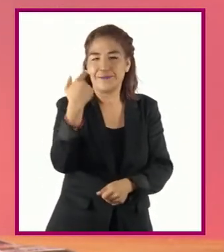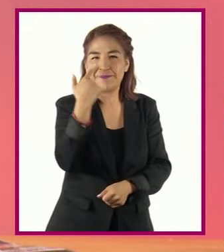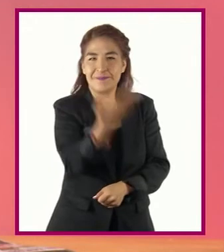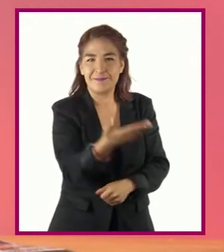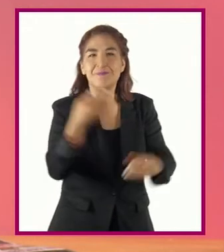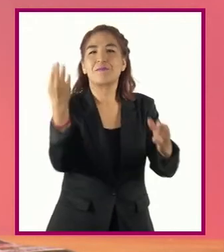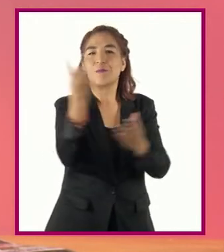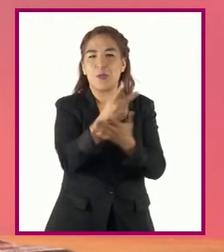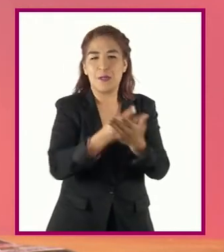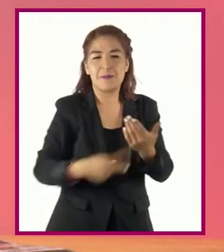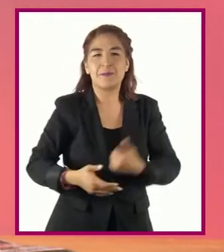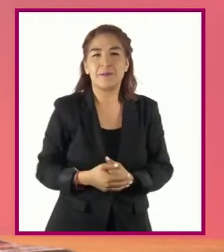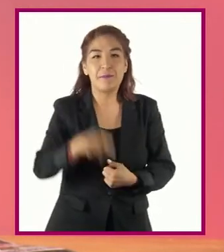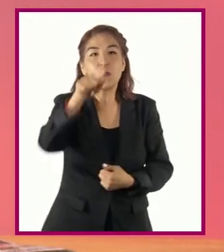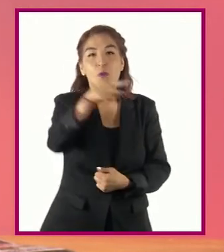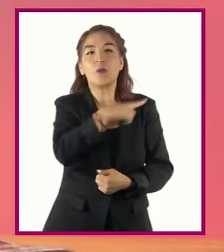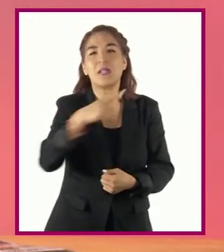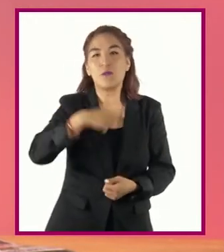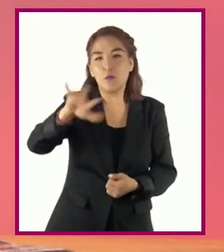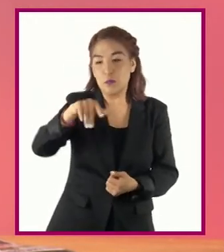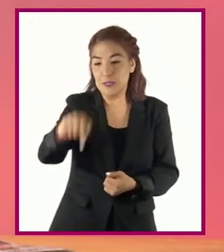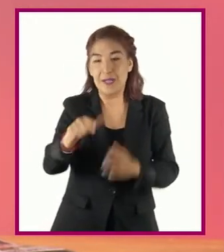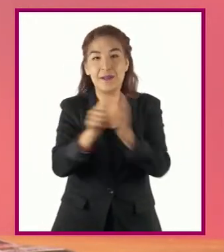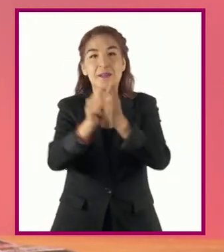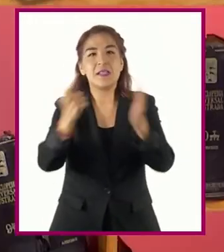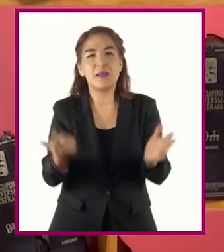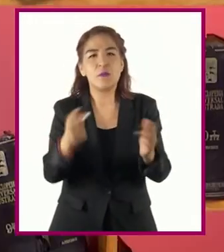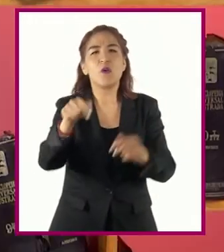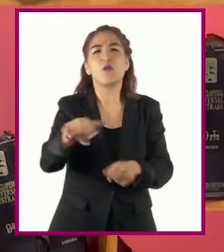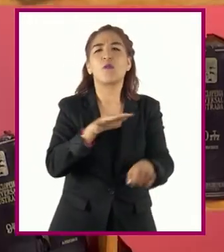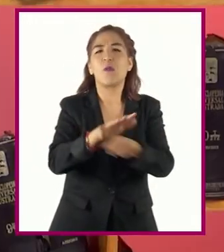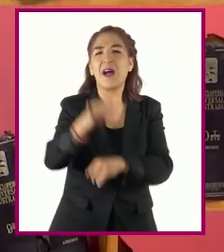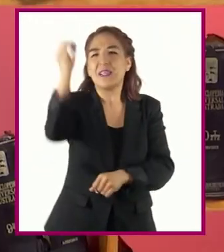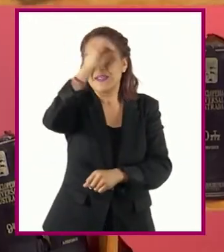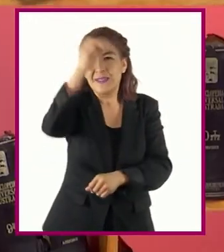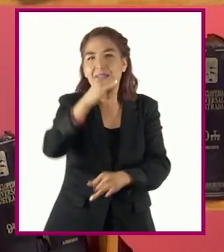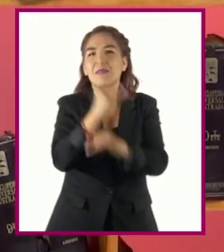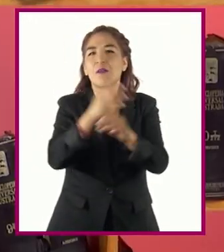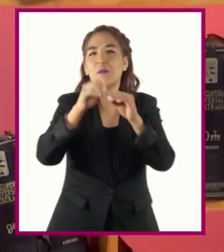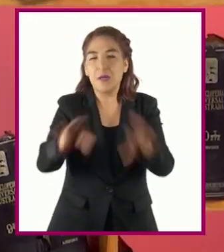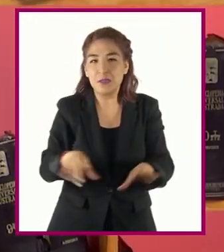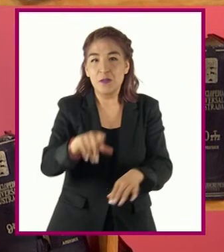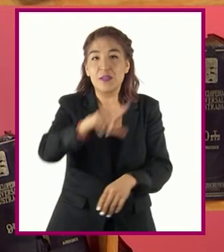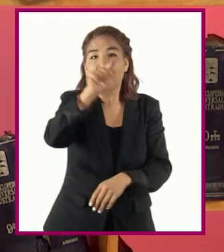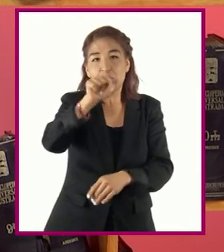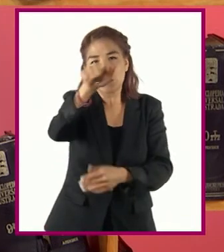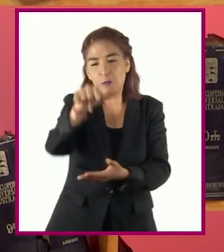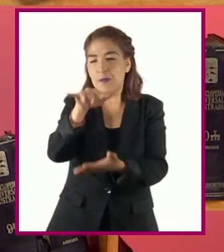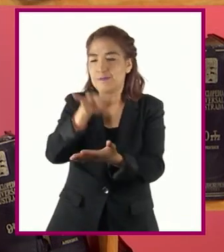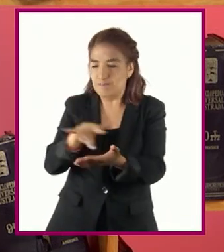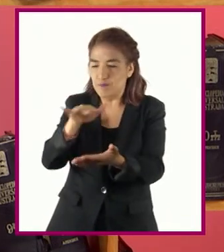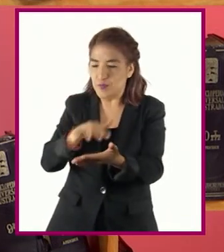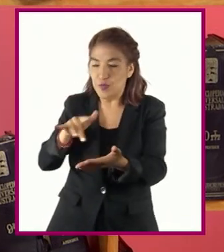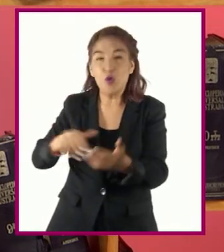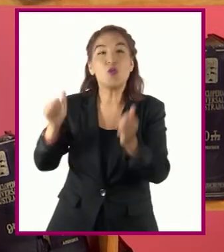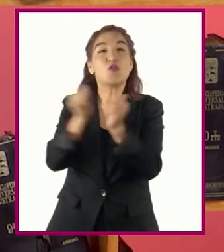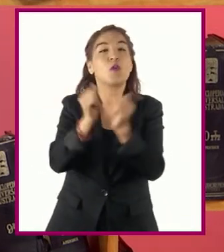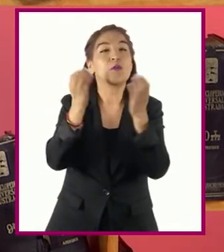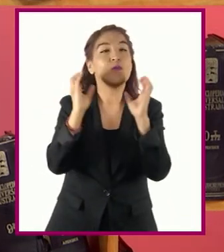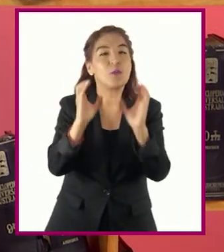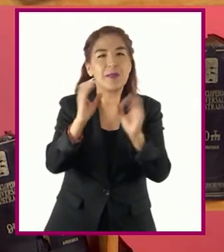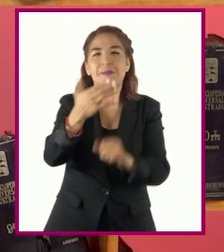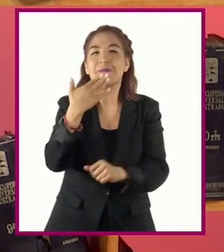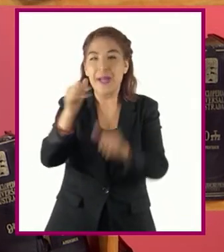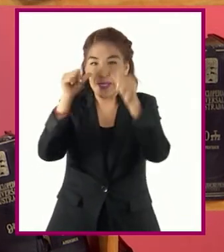programa. Busquen en su libro de texto algún artículo de opinión y léanlo con cuidado. Una vez que lo